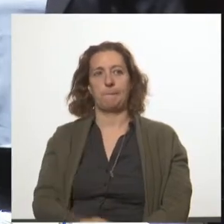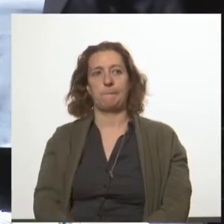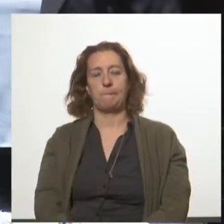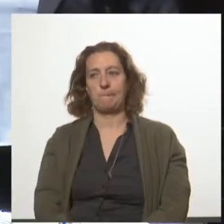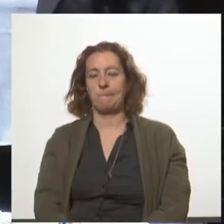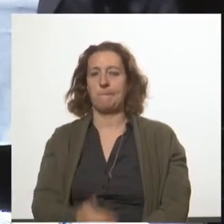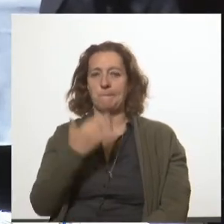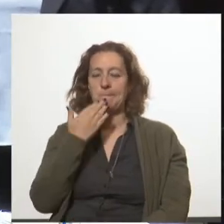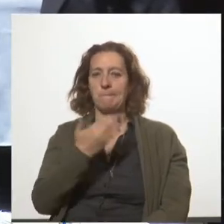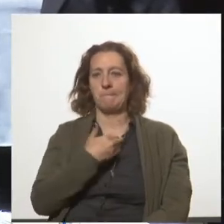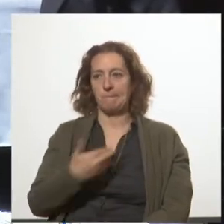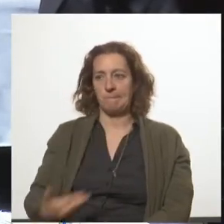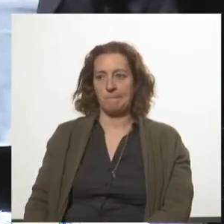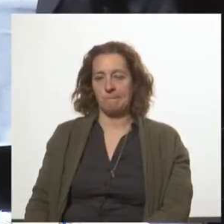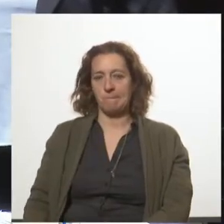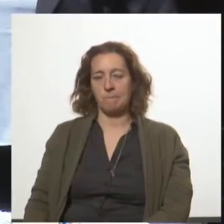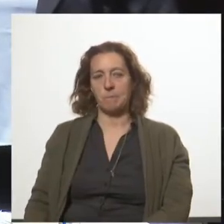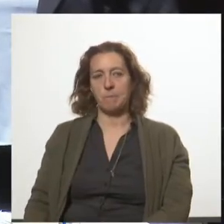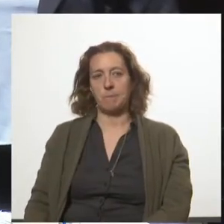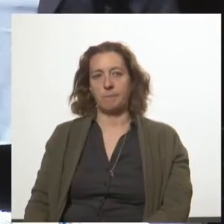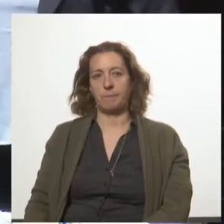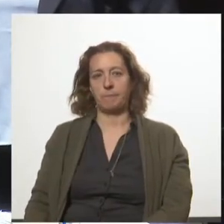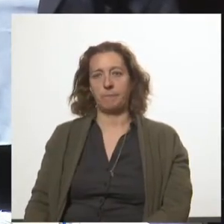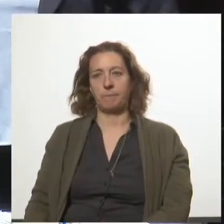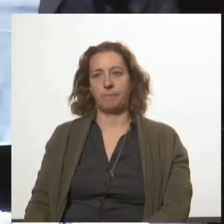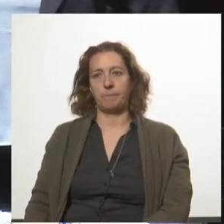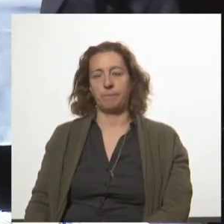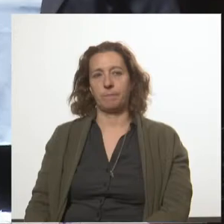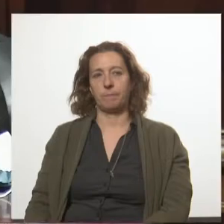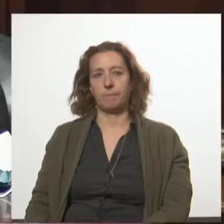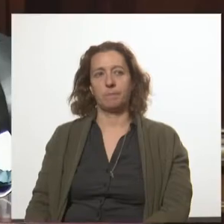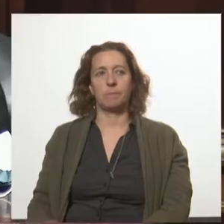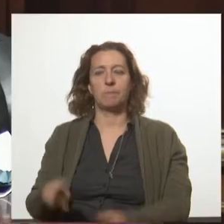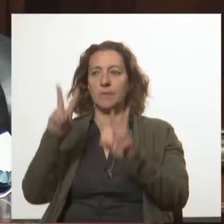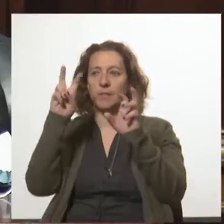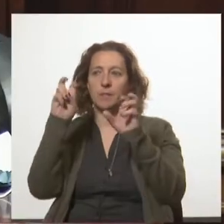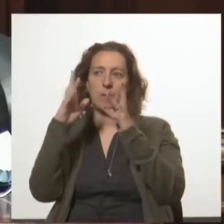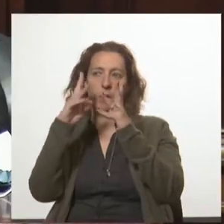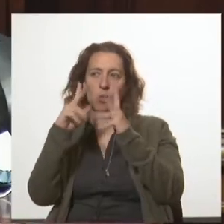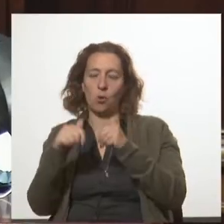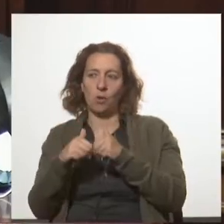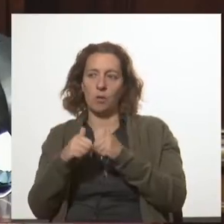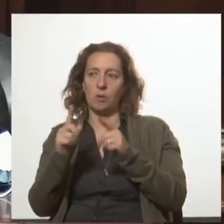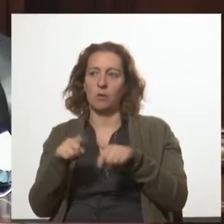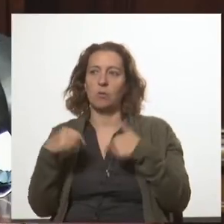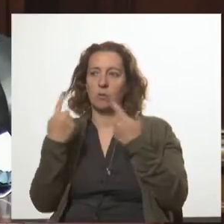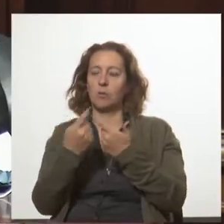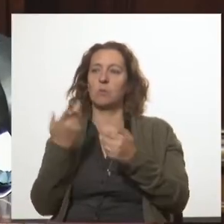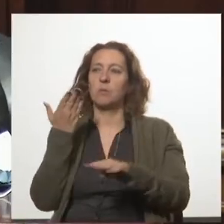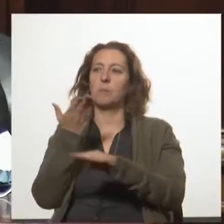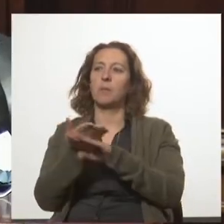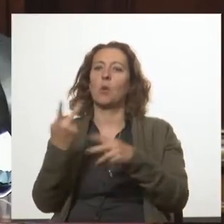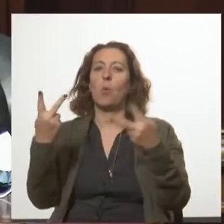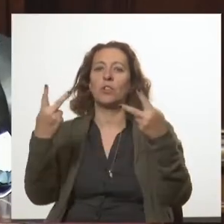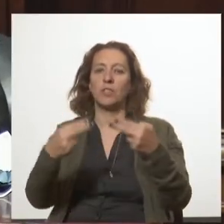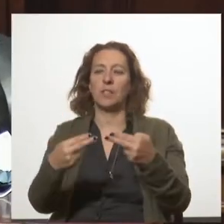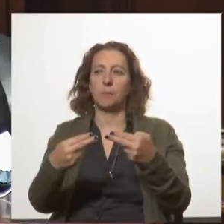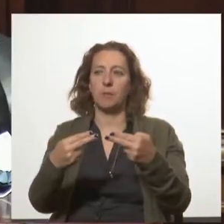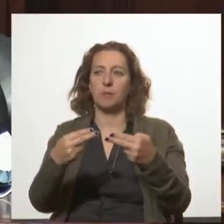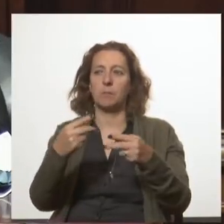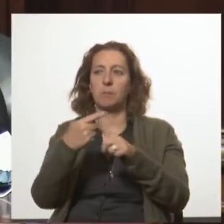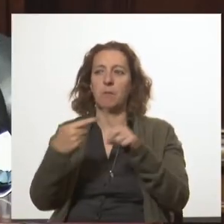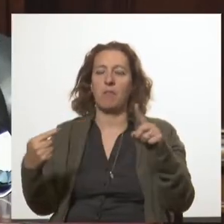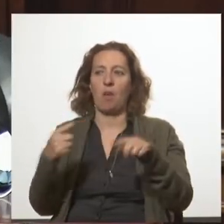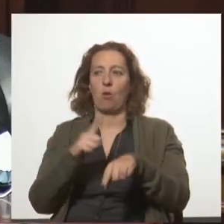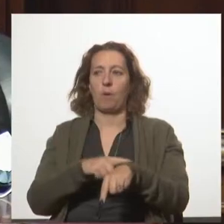gracias presidenta por una por una cuestión de orden vamos a pedir un cuarto intermedio de 30